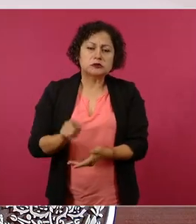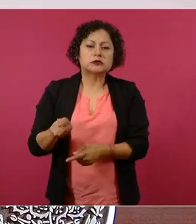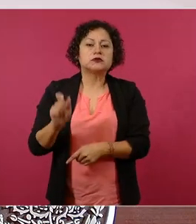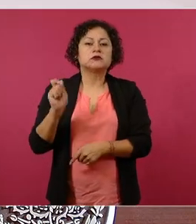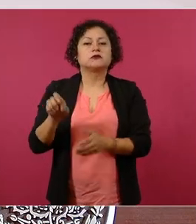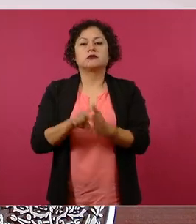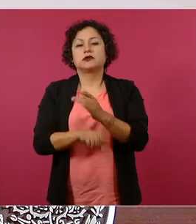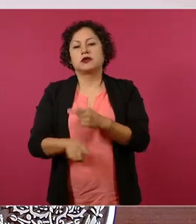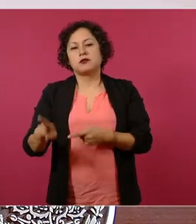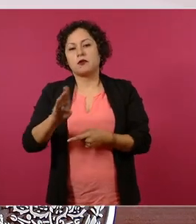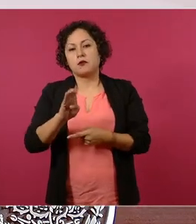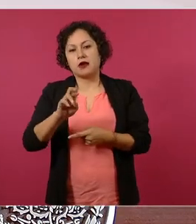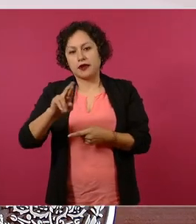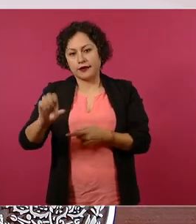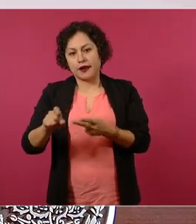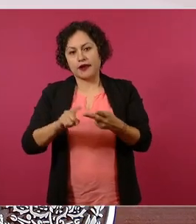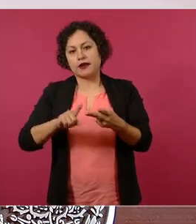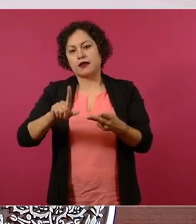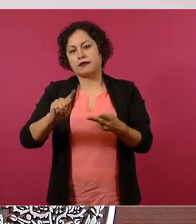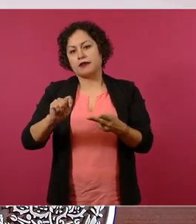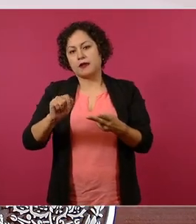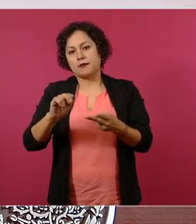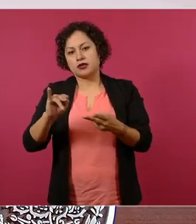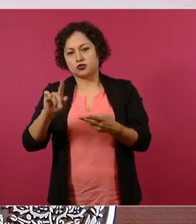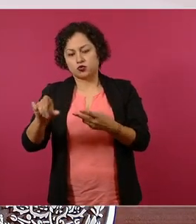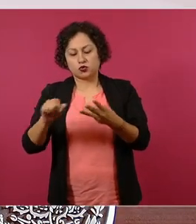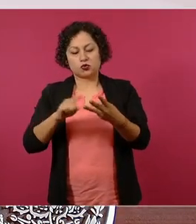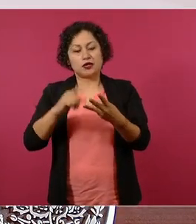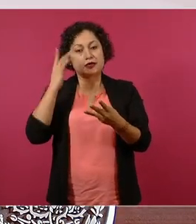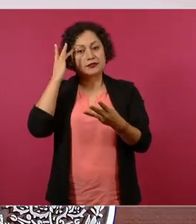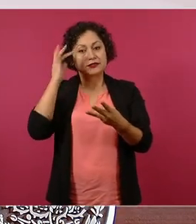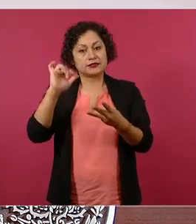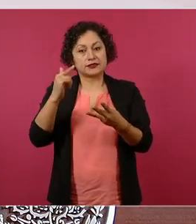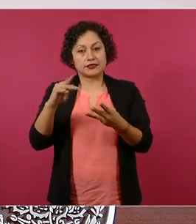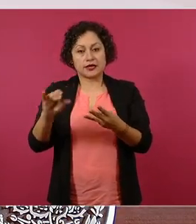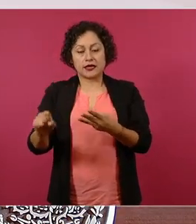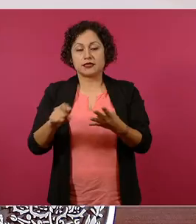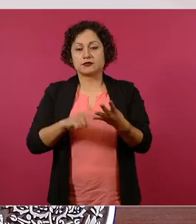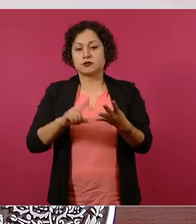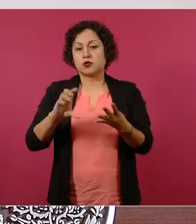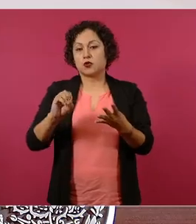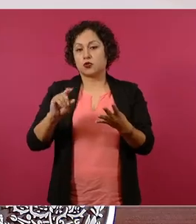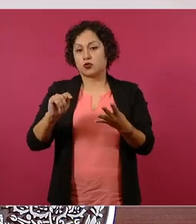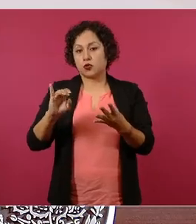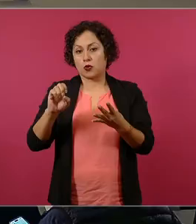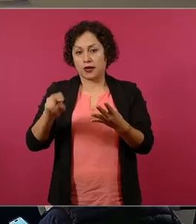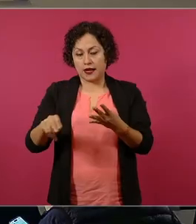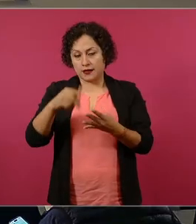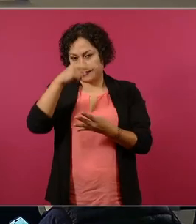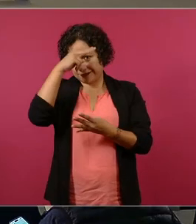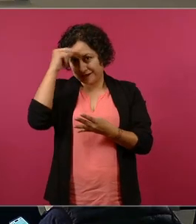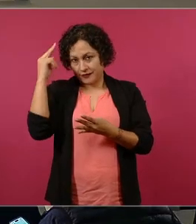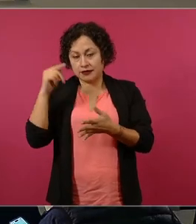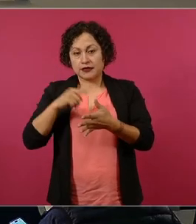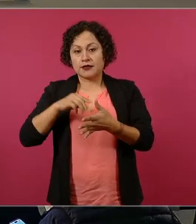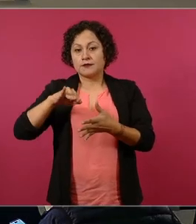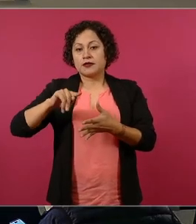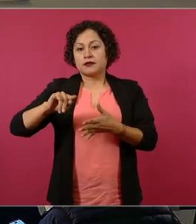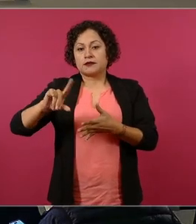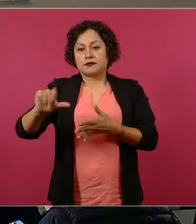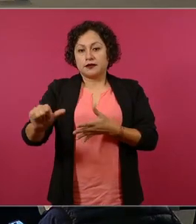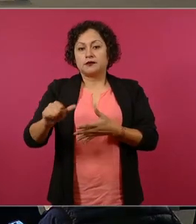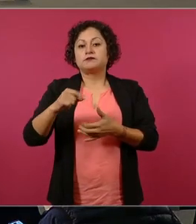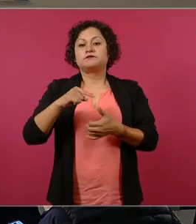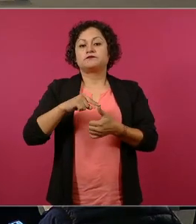larga ventanilla los Herrera Tamazula San tayoltita Guadalupe ocotán en narit mitl Tehuantepec y el